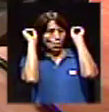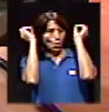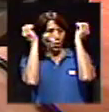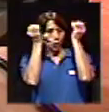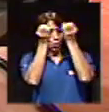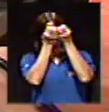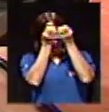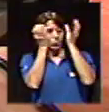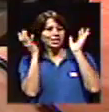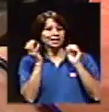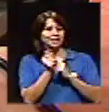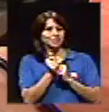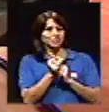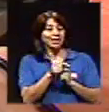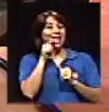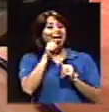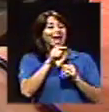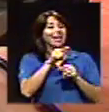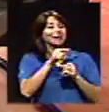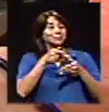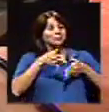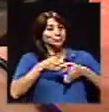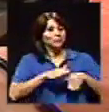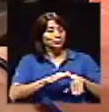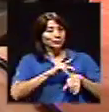tiene. Y